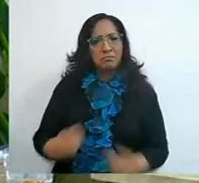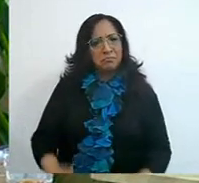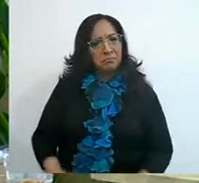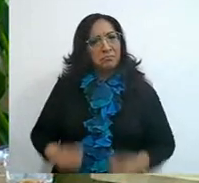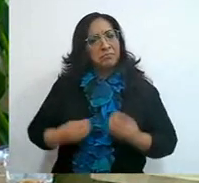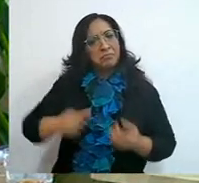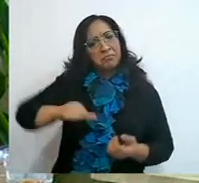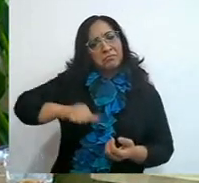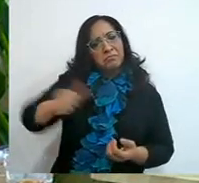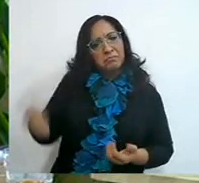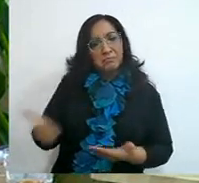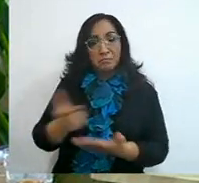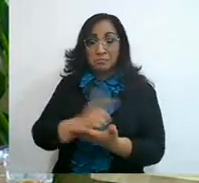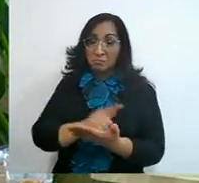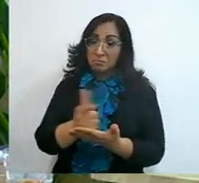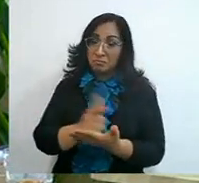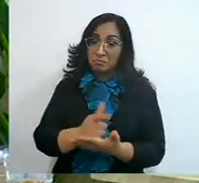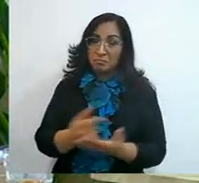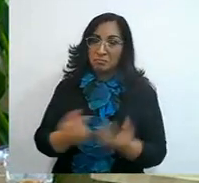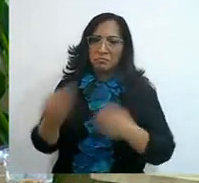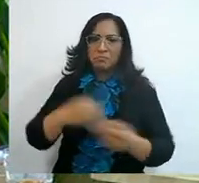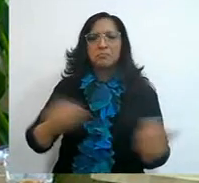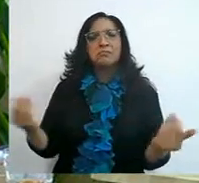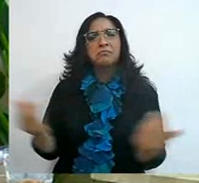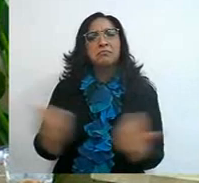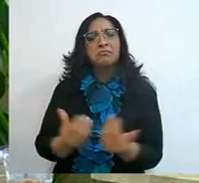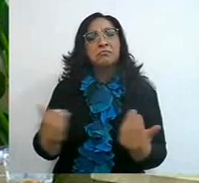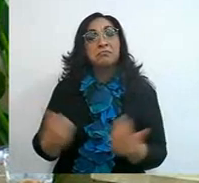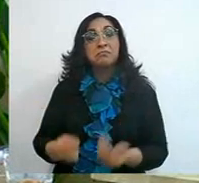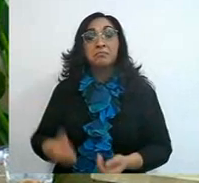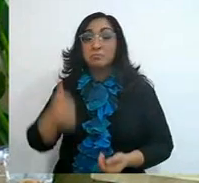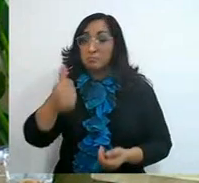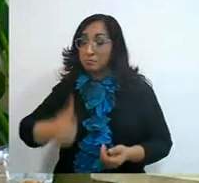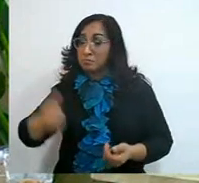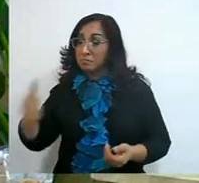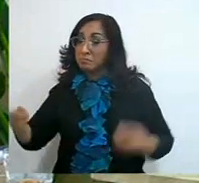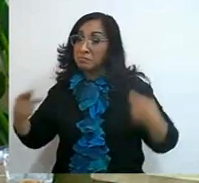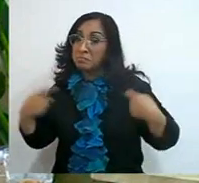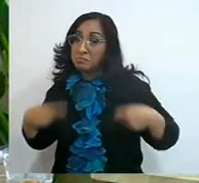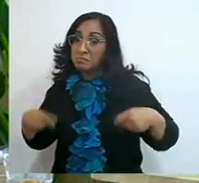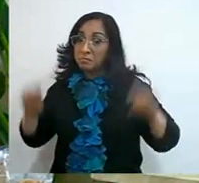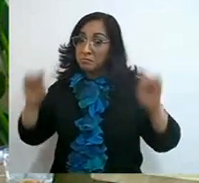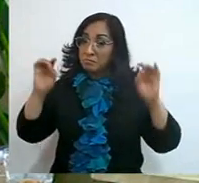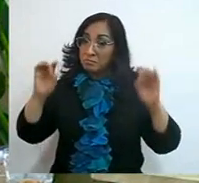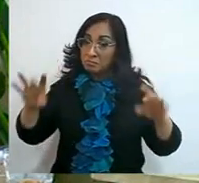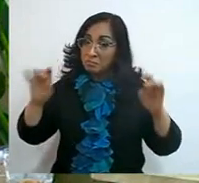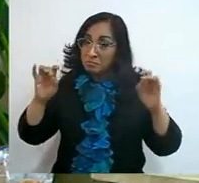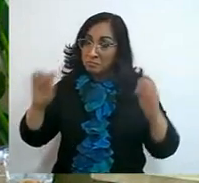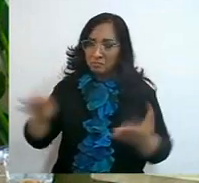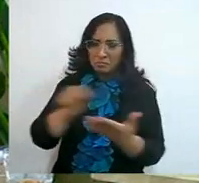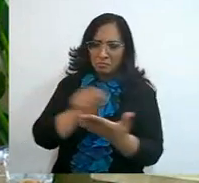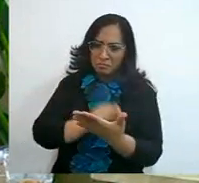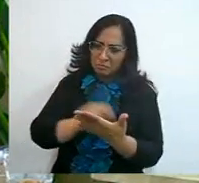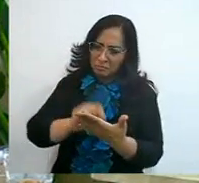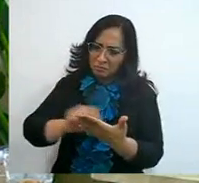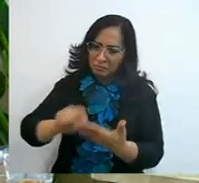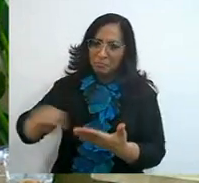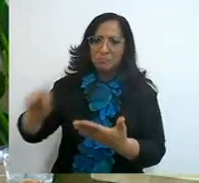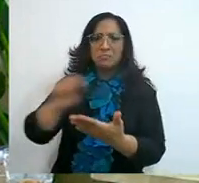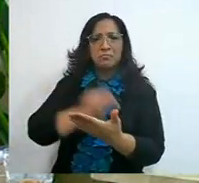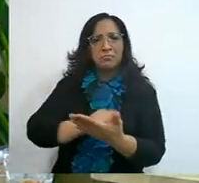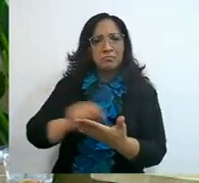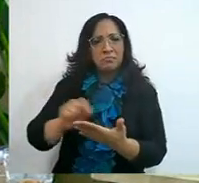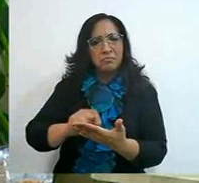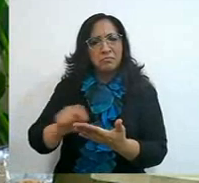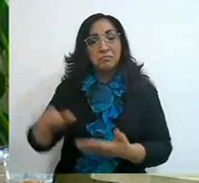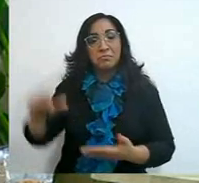obras. Y cada uno le escribe, escribe. Bueno, haga de cuenta que